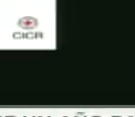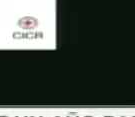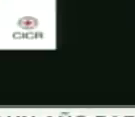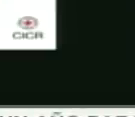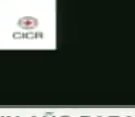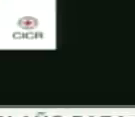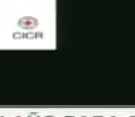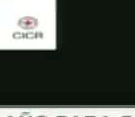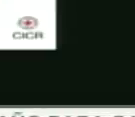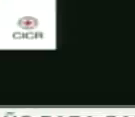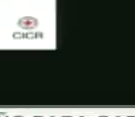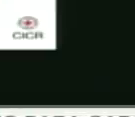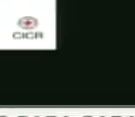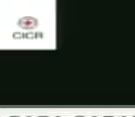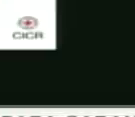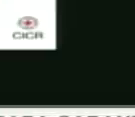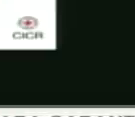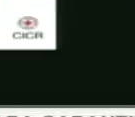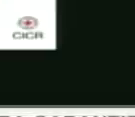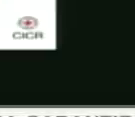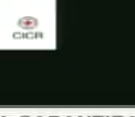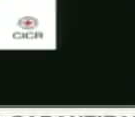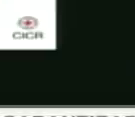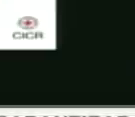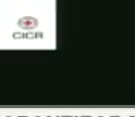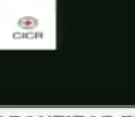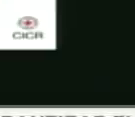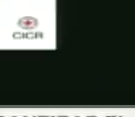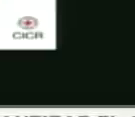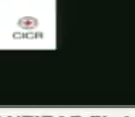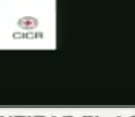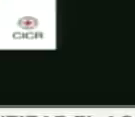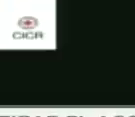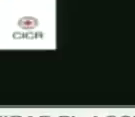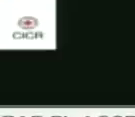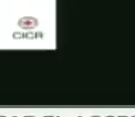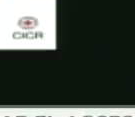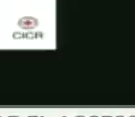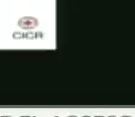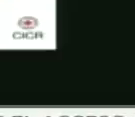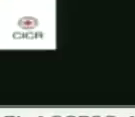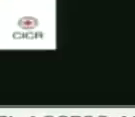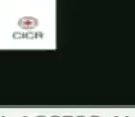No son bombas, pero la mayoría son minas. 241